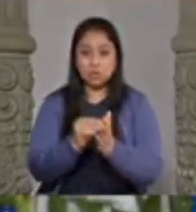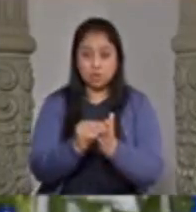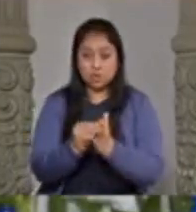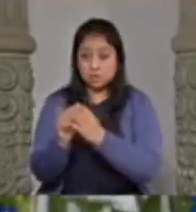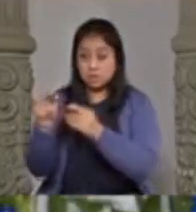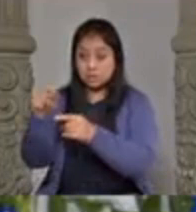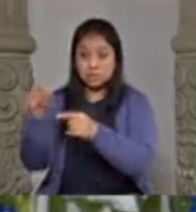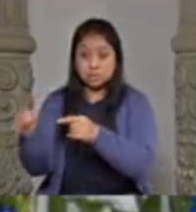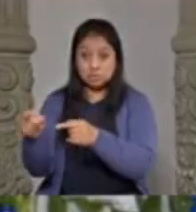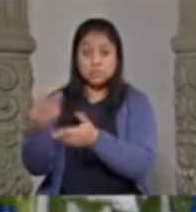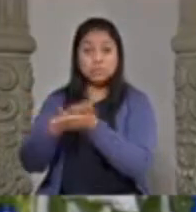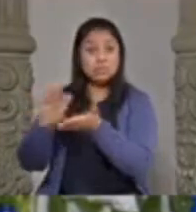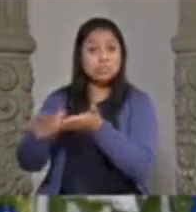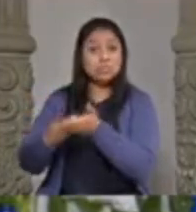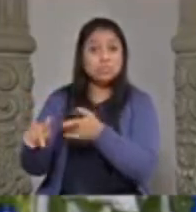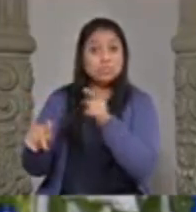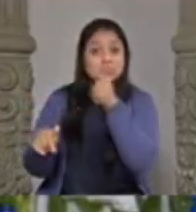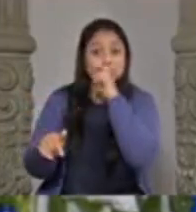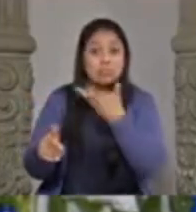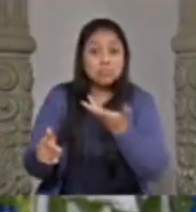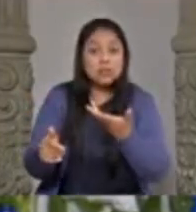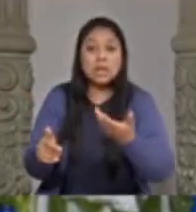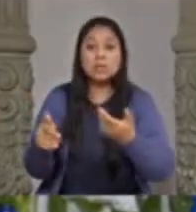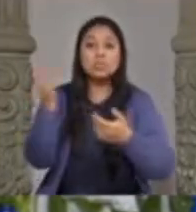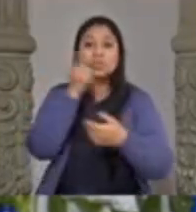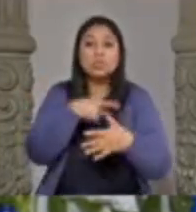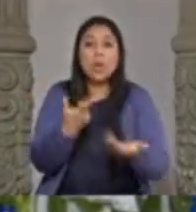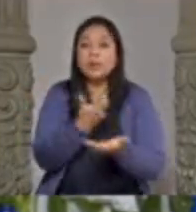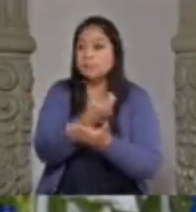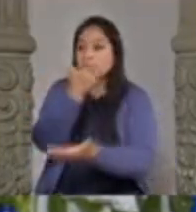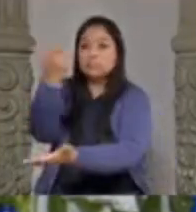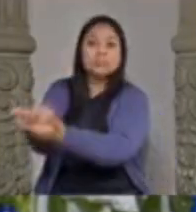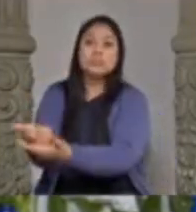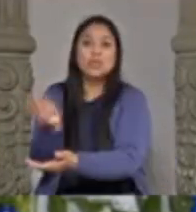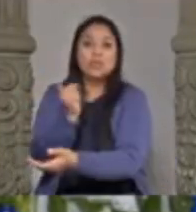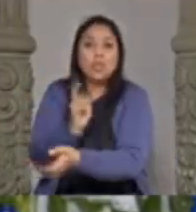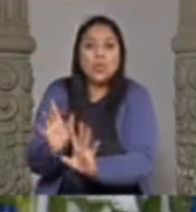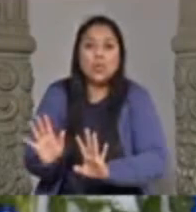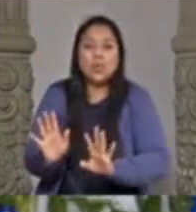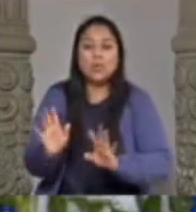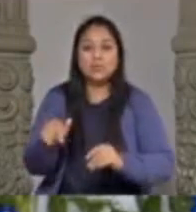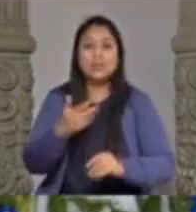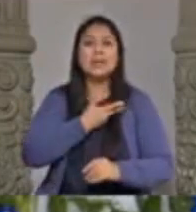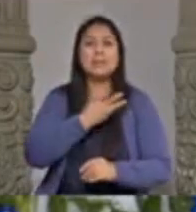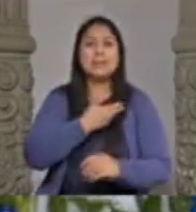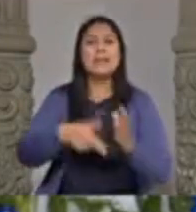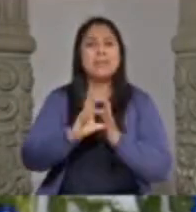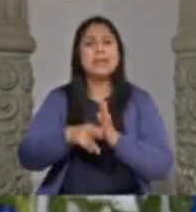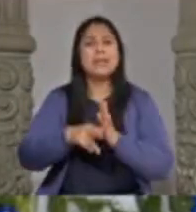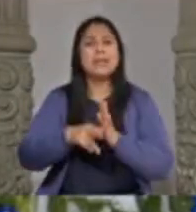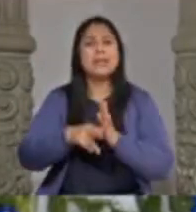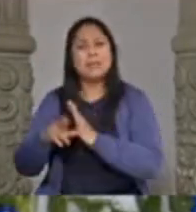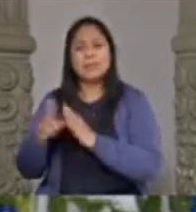no se ha gastado ni un centavo, no ha habido transferencia financiera. Pero esa mentira repetida muchas